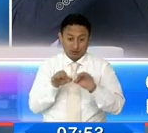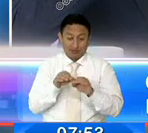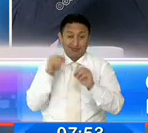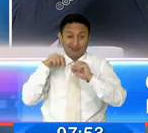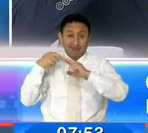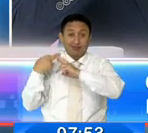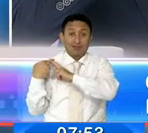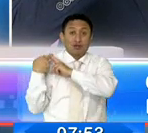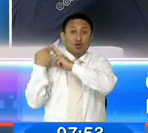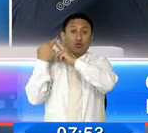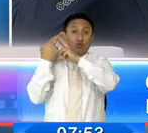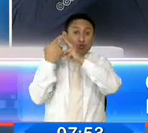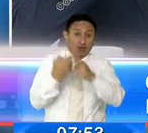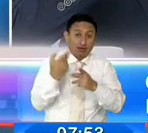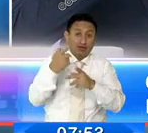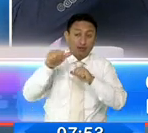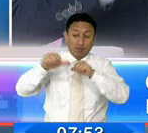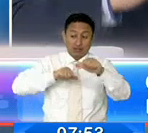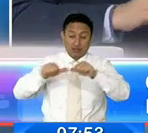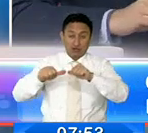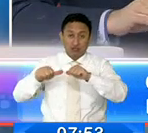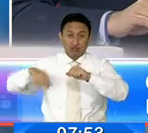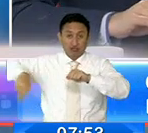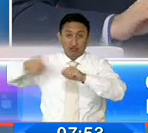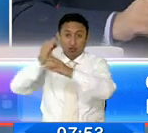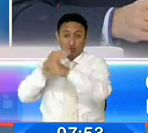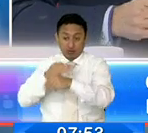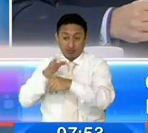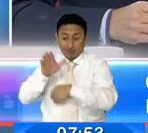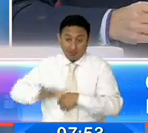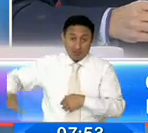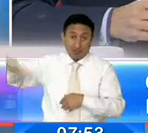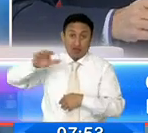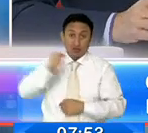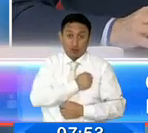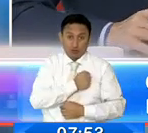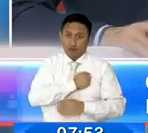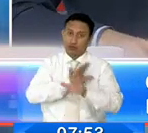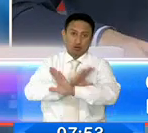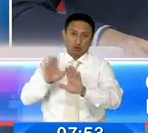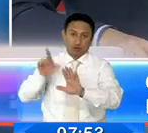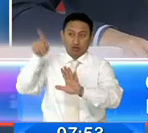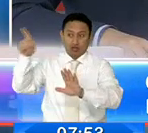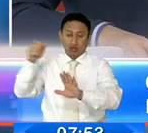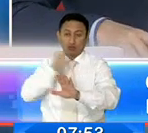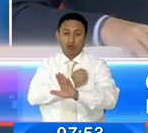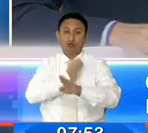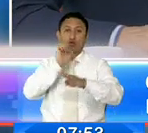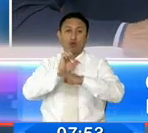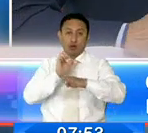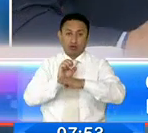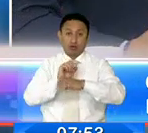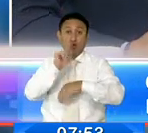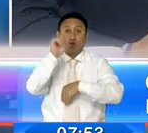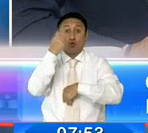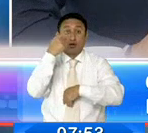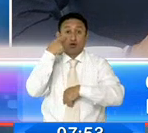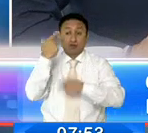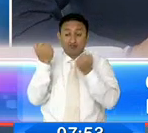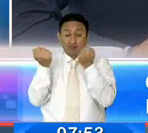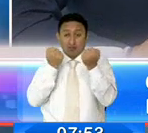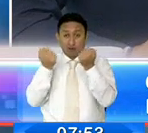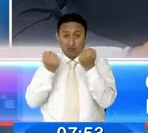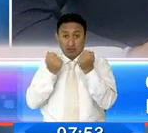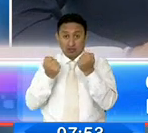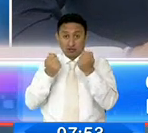la administración y la operación. El bien patrimonial no se pasa al sector privado. Sigue siendo un bien